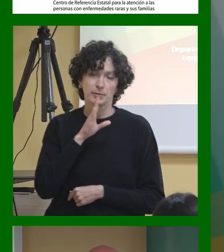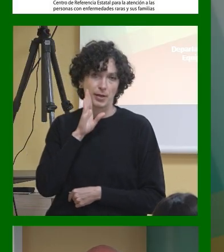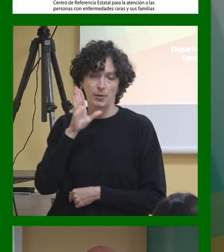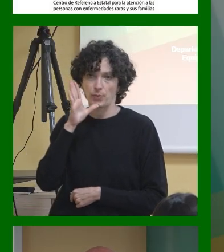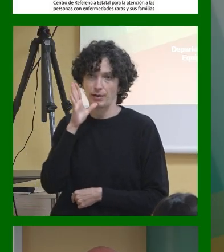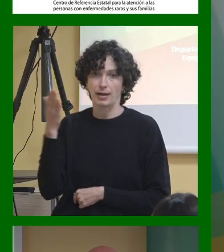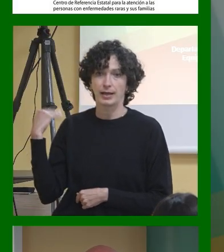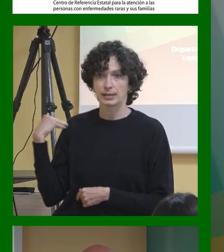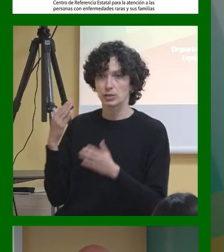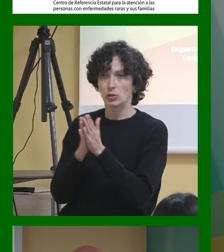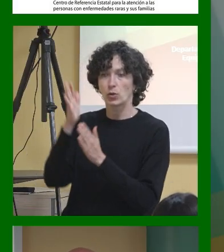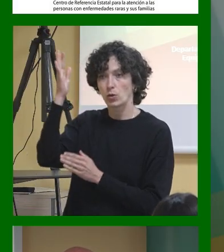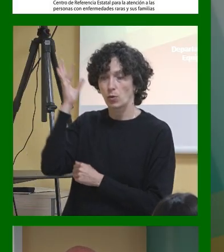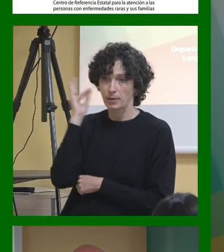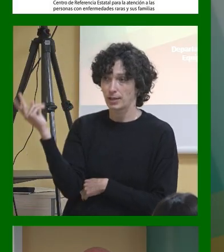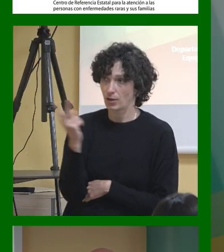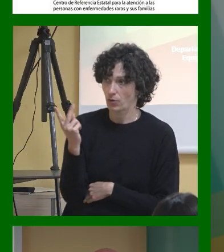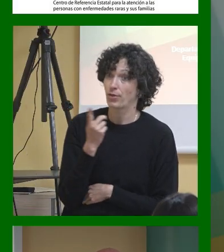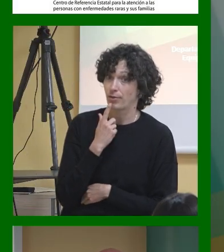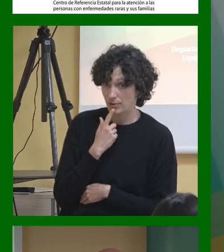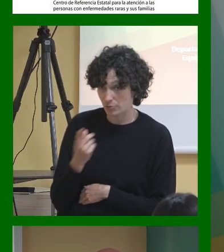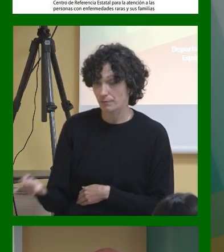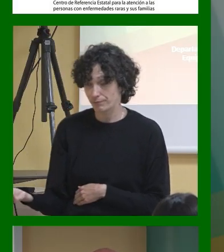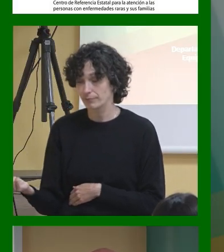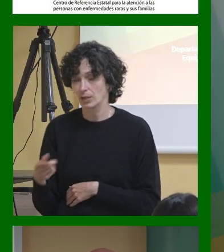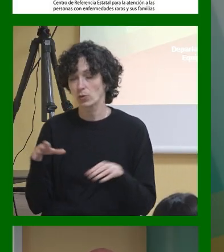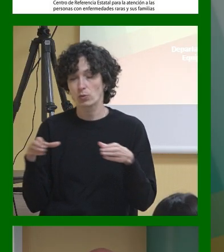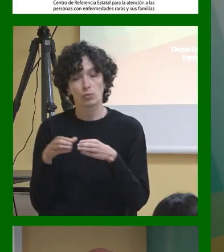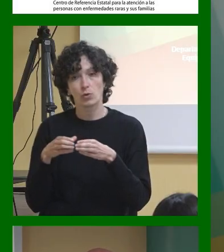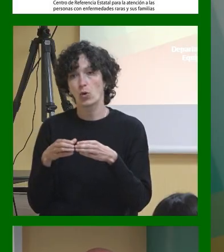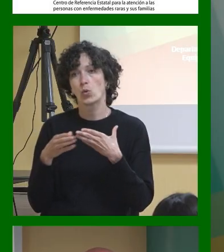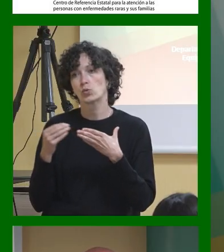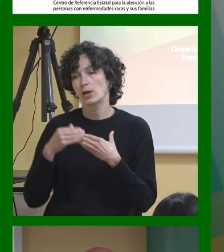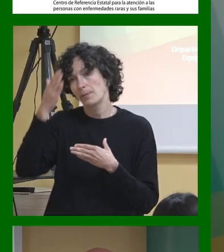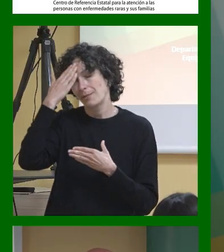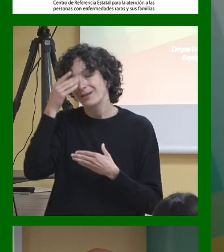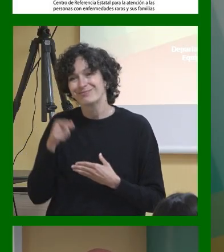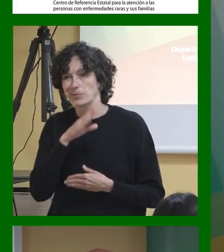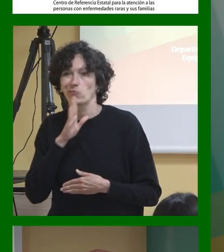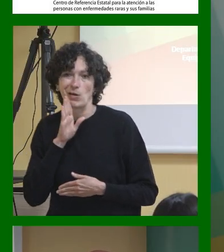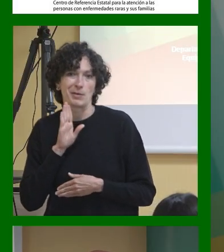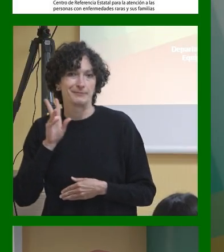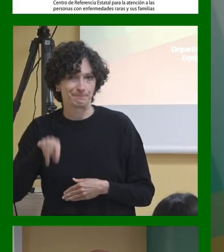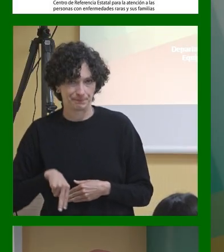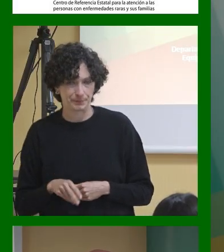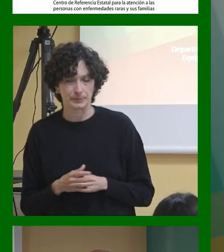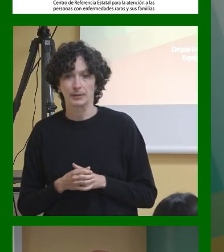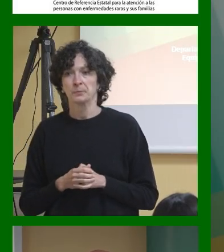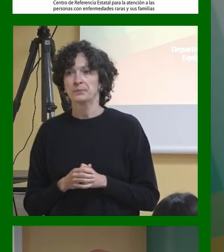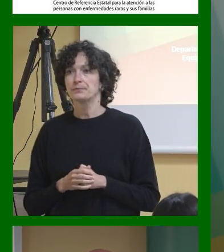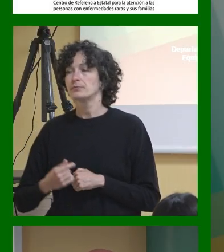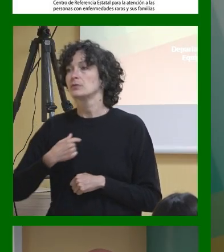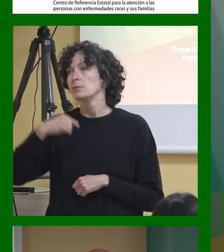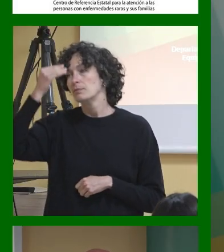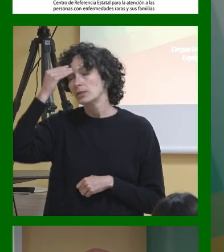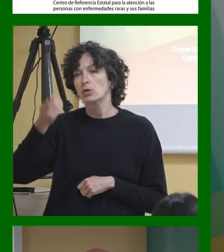comentado muy bien Begoña y creo Cristina, que es el principal colectivo usuario. Y cómo creo yo que hay